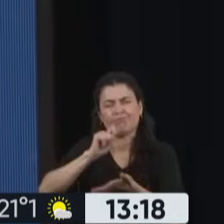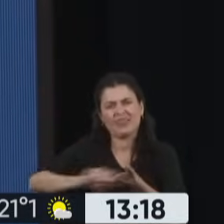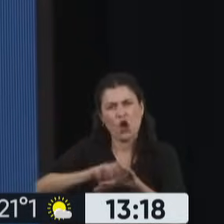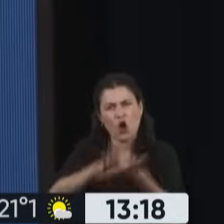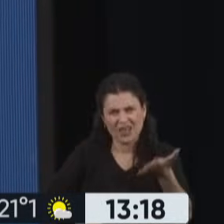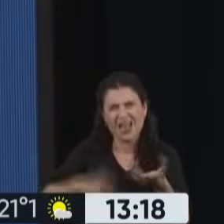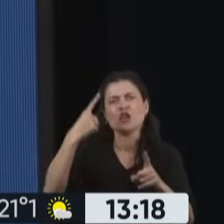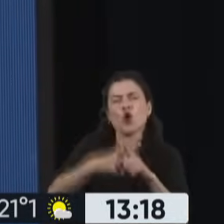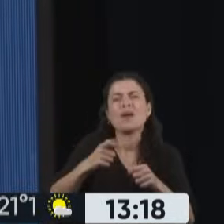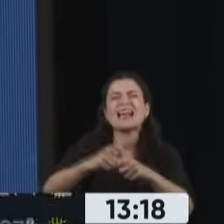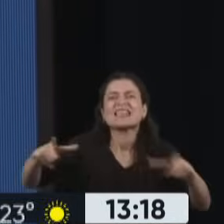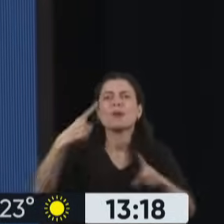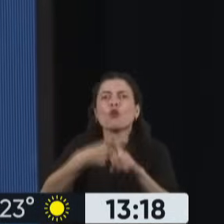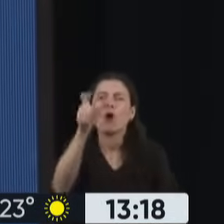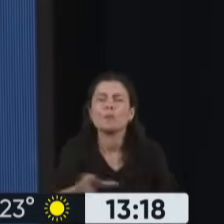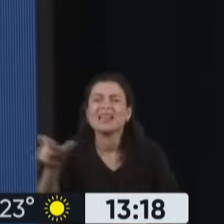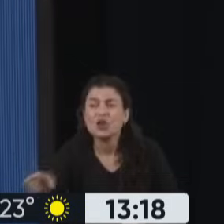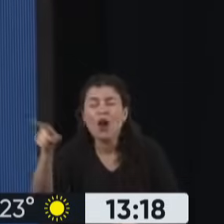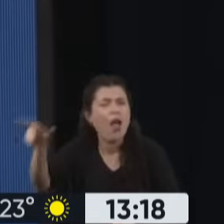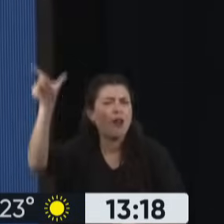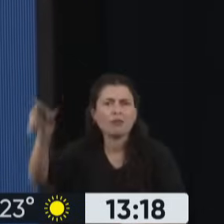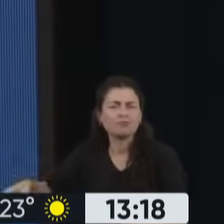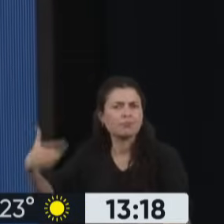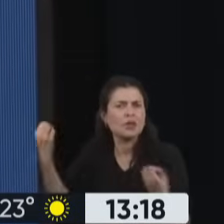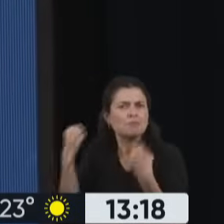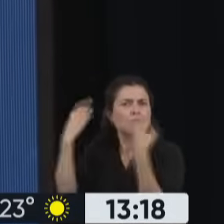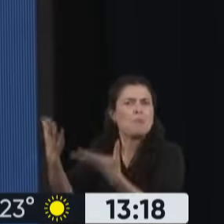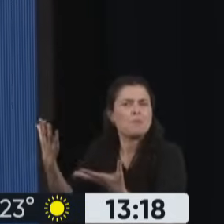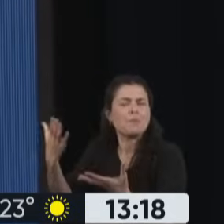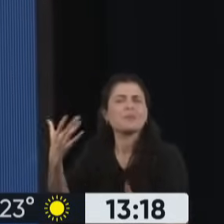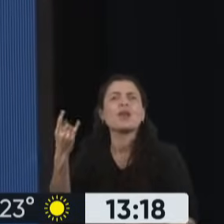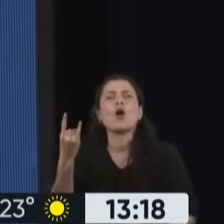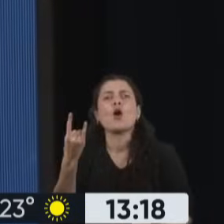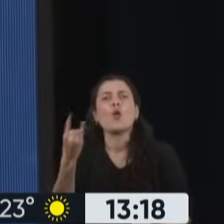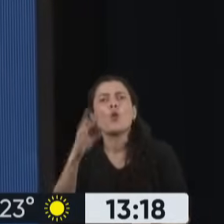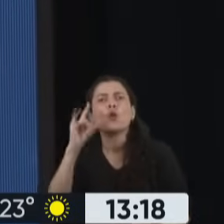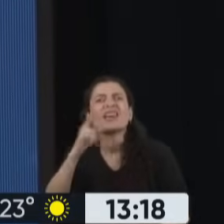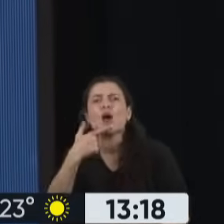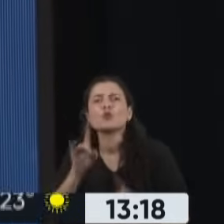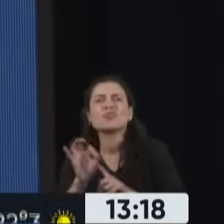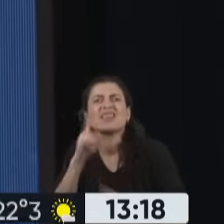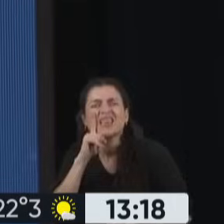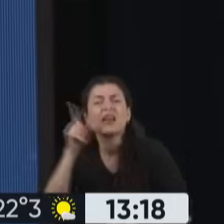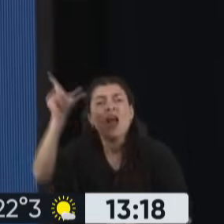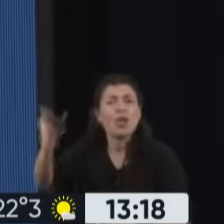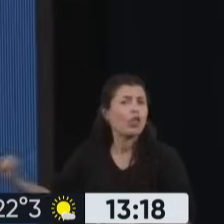sin dudas, uno de los más grandes economistas de la historia de Argentina, que fue Miguel Sidrausky.